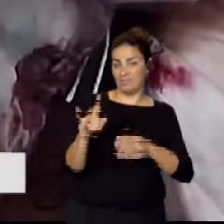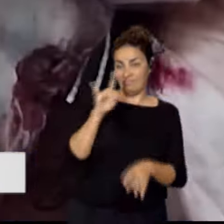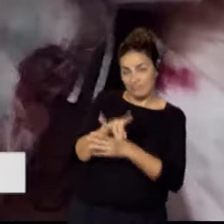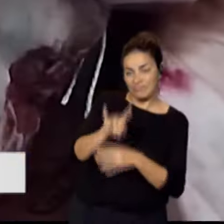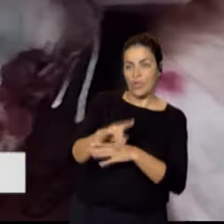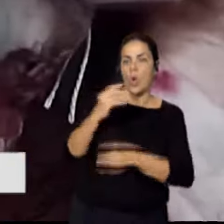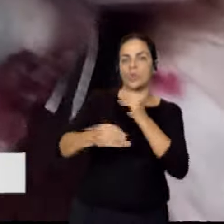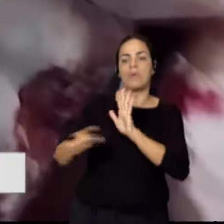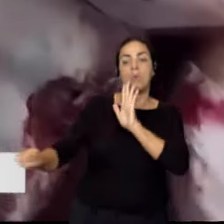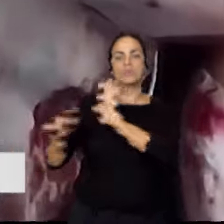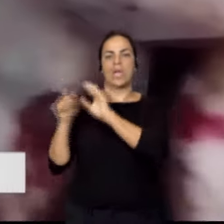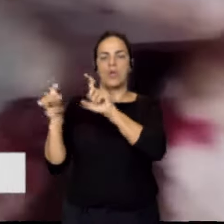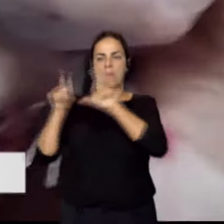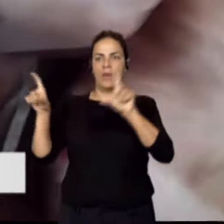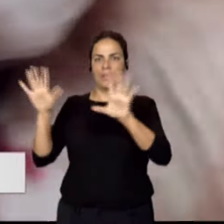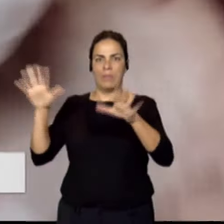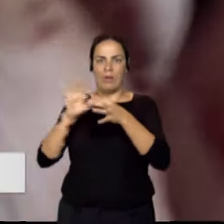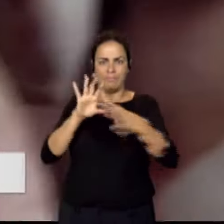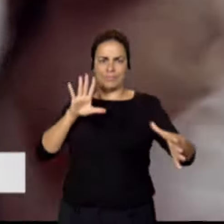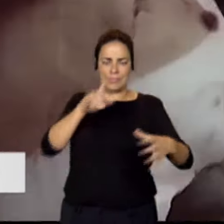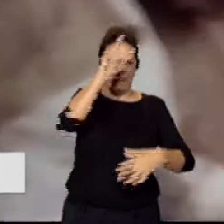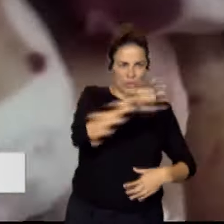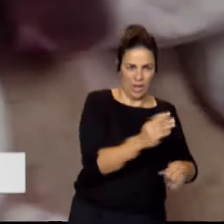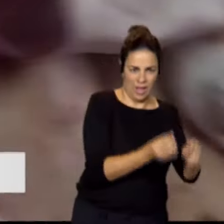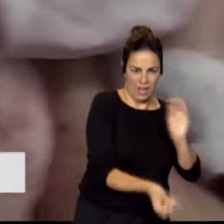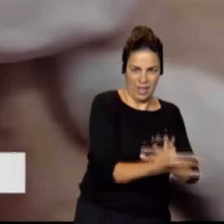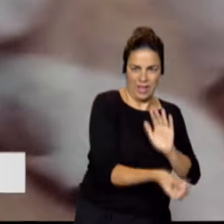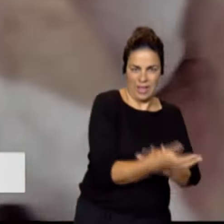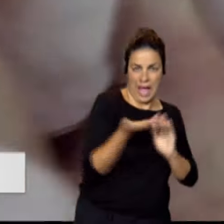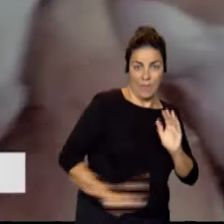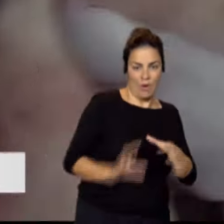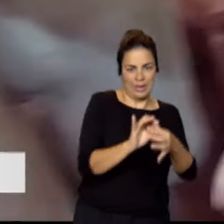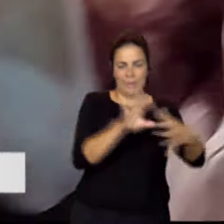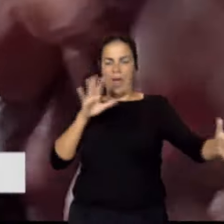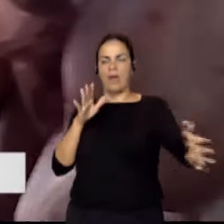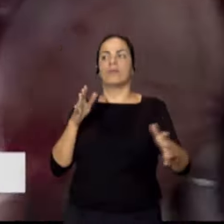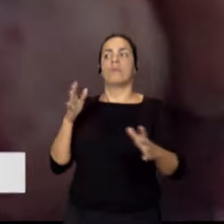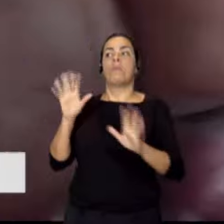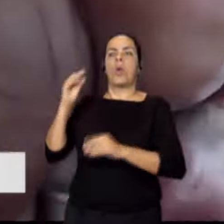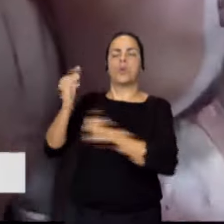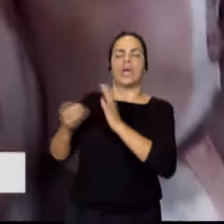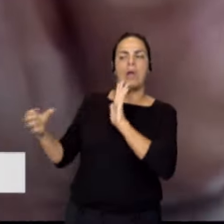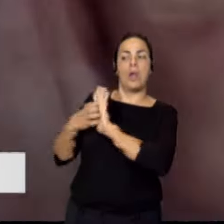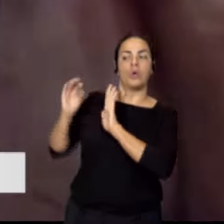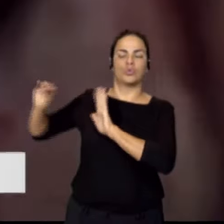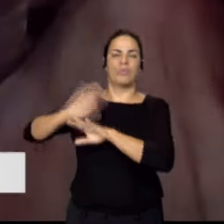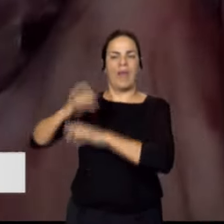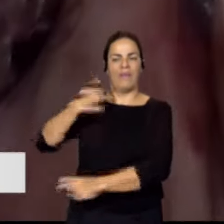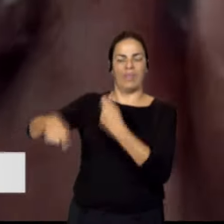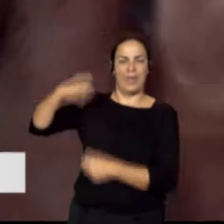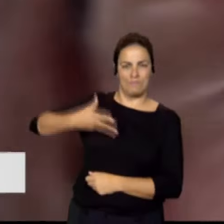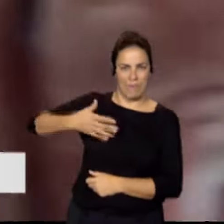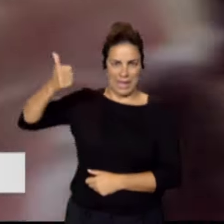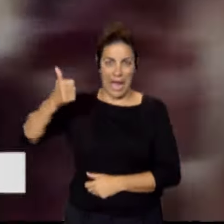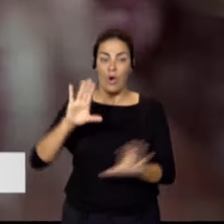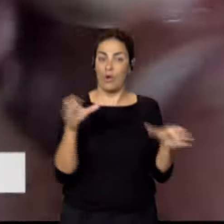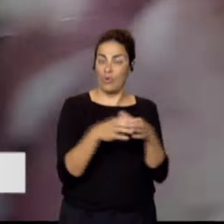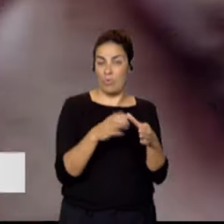correspondía con El fabricante de los jamones que ofrecían para así vender más caros sus productos el grupo de supuestos delincuentes que ha quedado